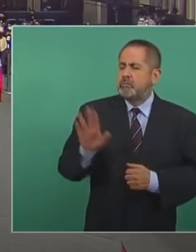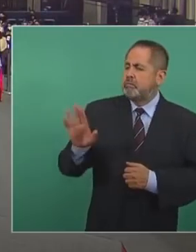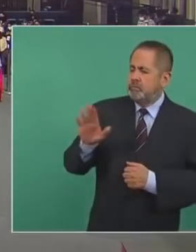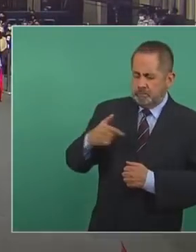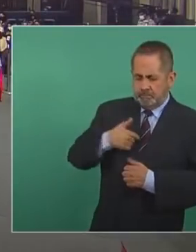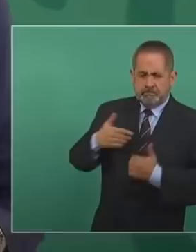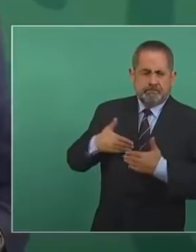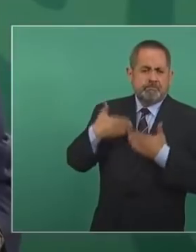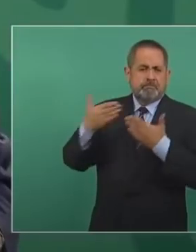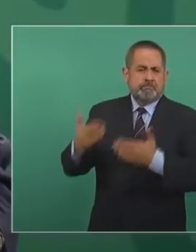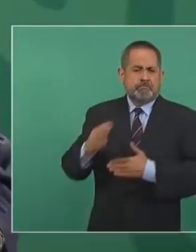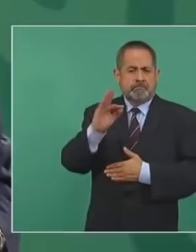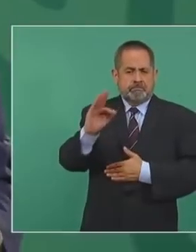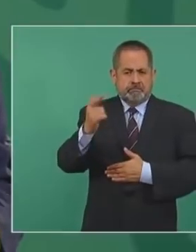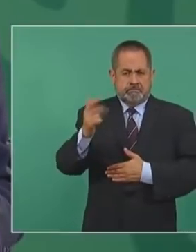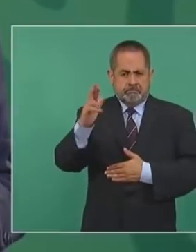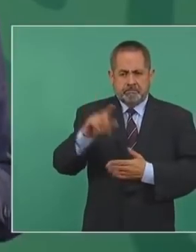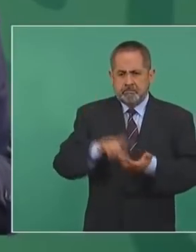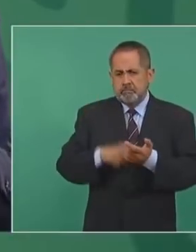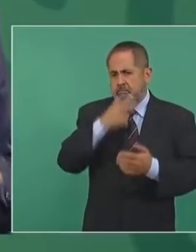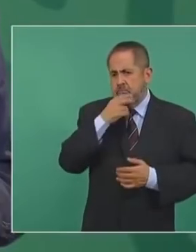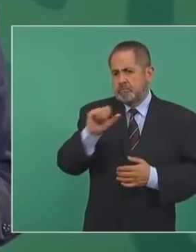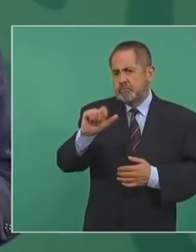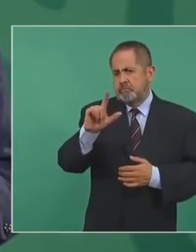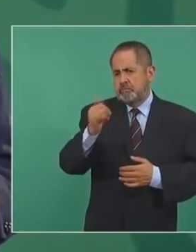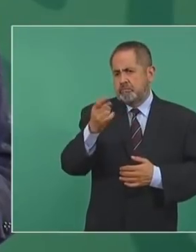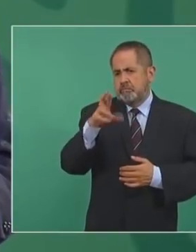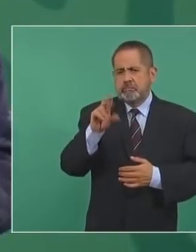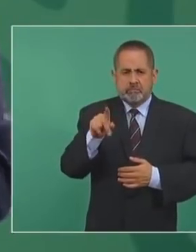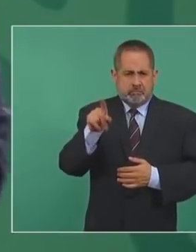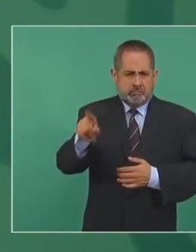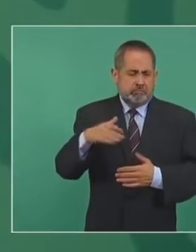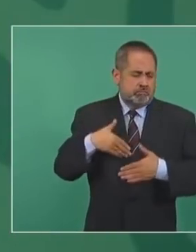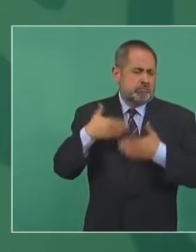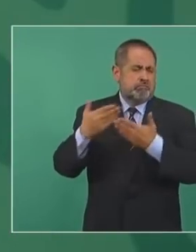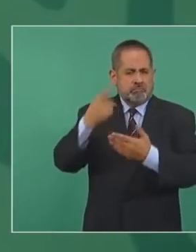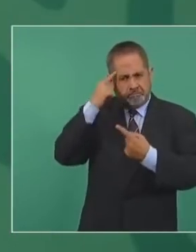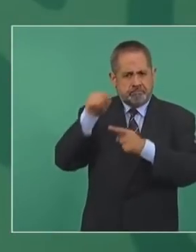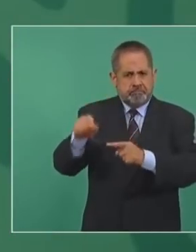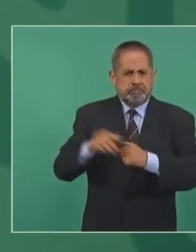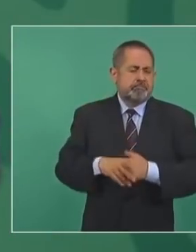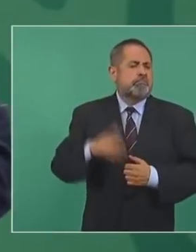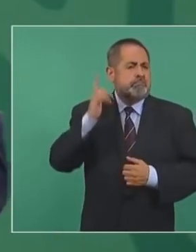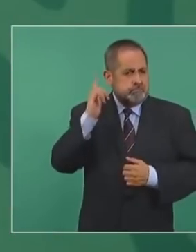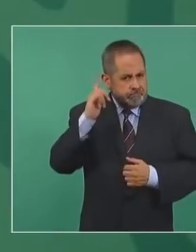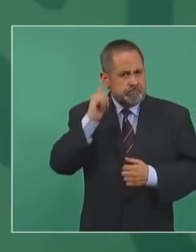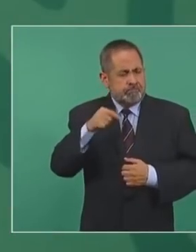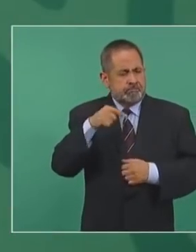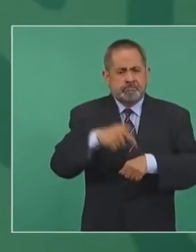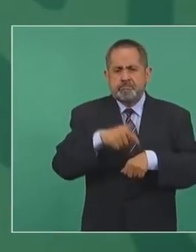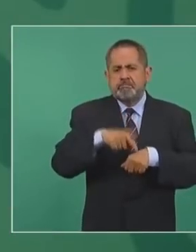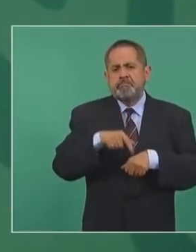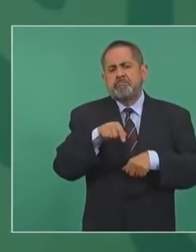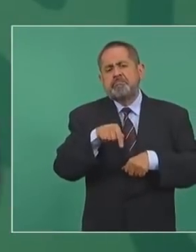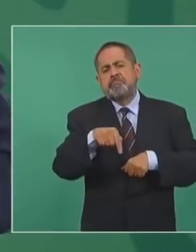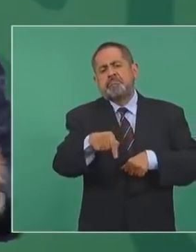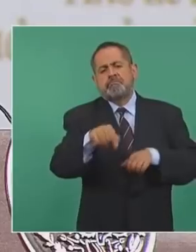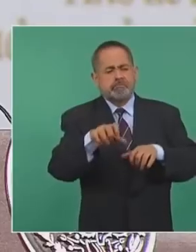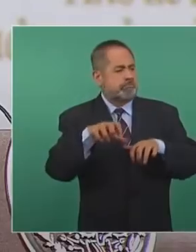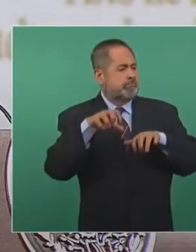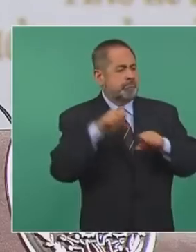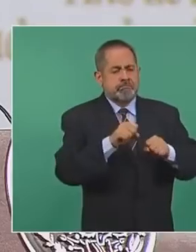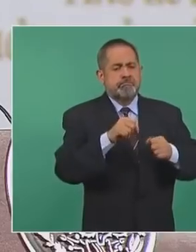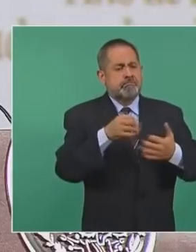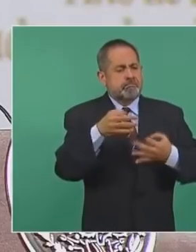fiscal Alejandro Heitmaner y espero que alcance el tiempo y que todo esto